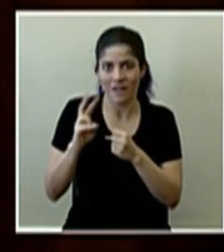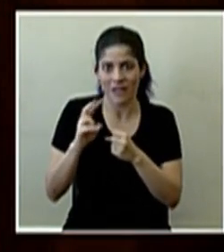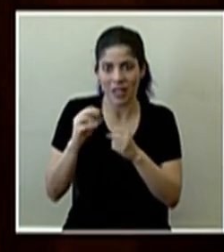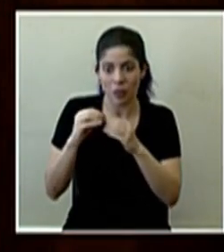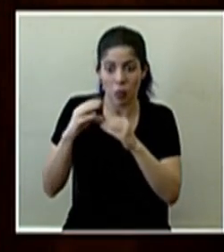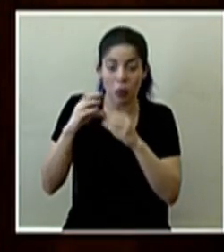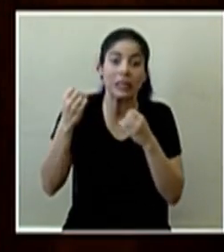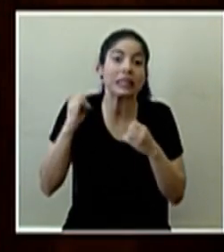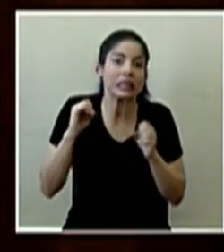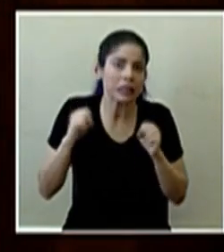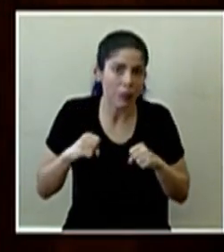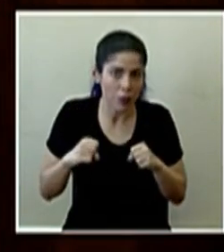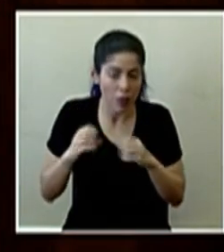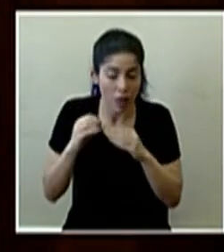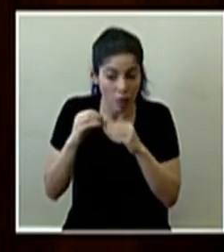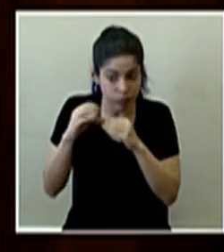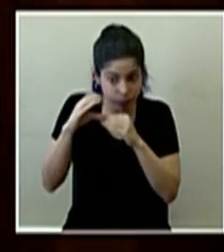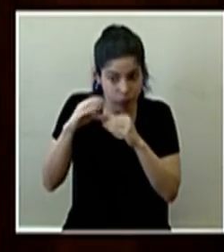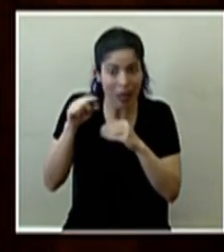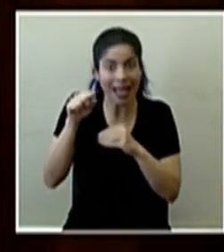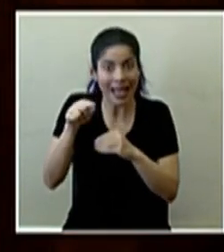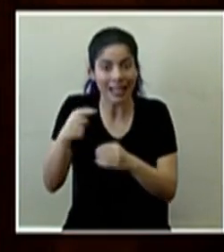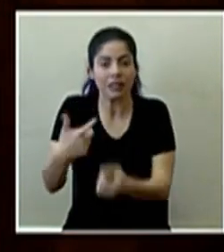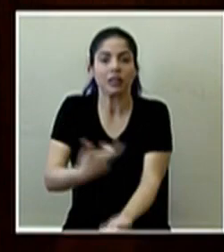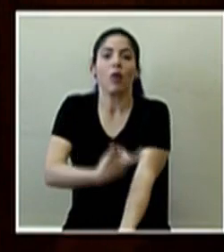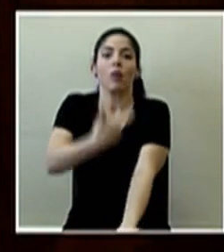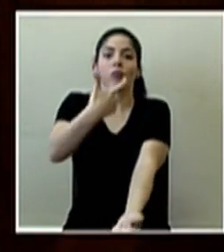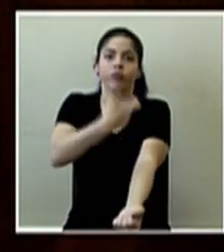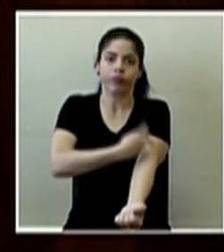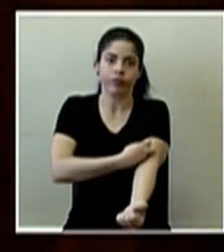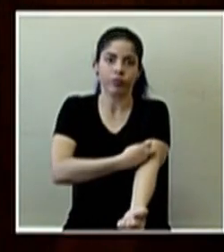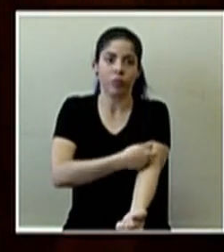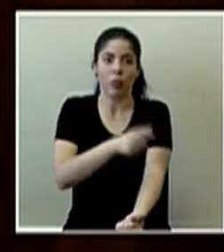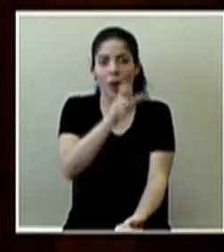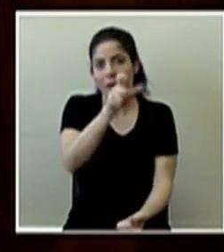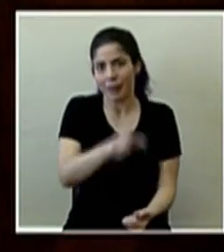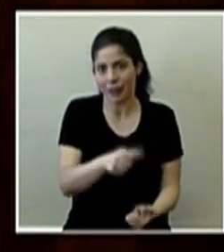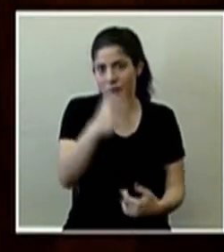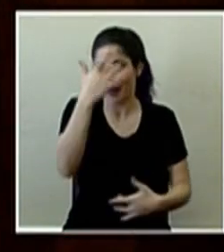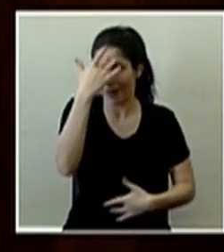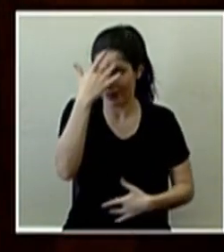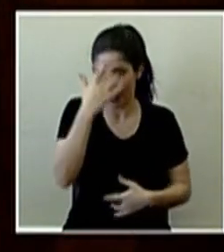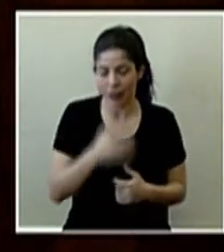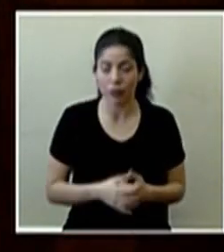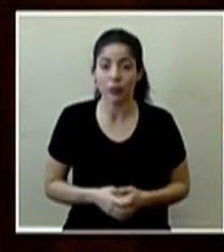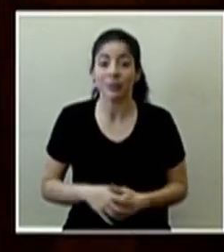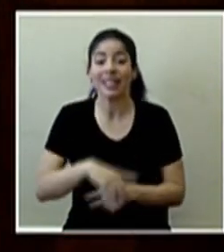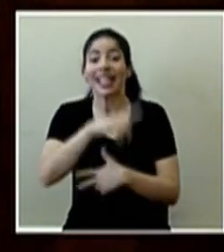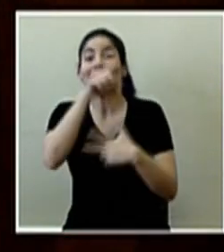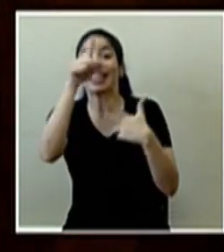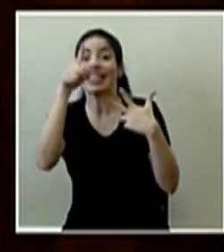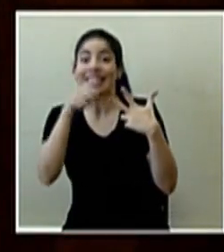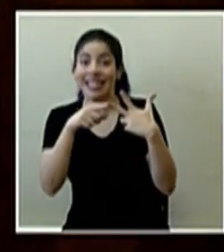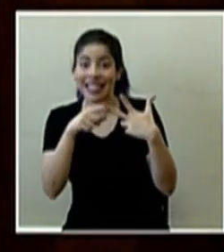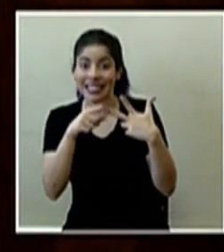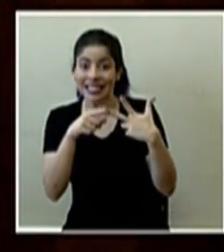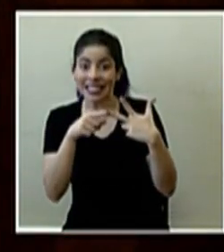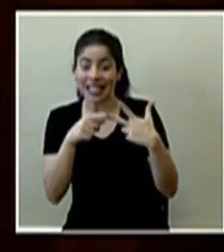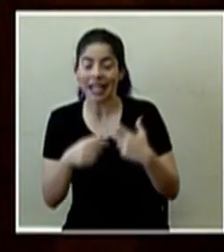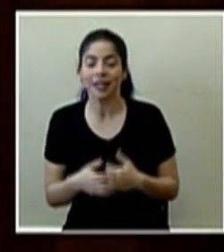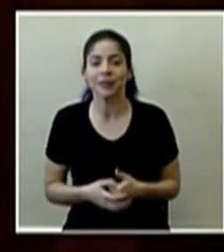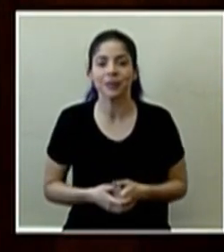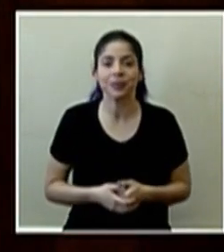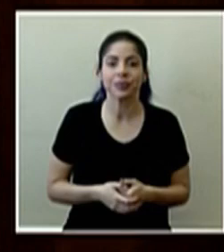si se puede, y inyectar eso en un paciente enfermo. Y la tercera opción es